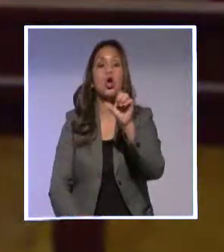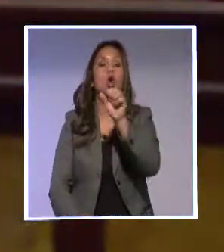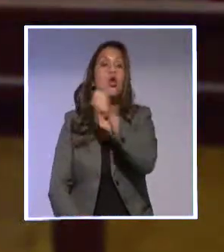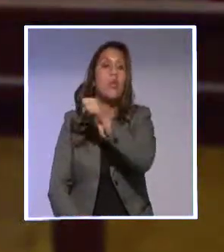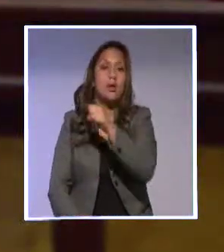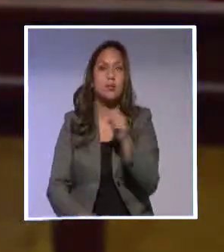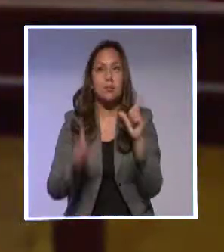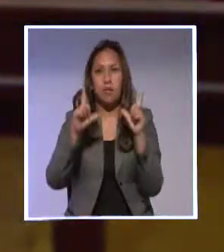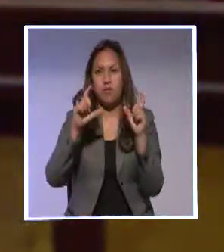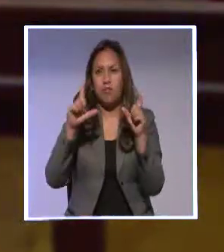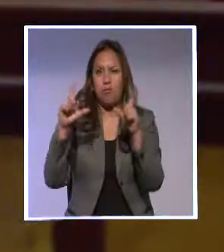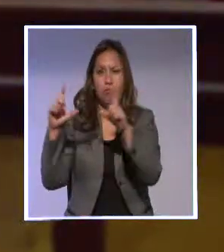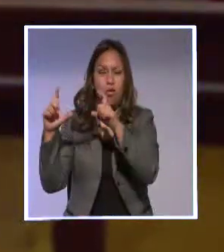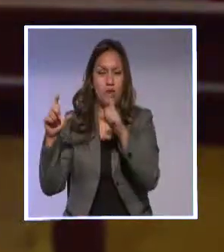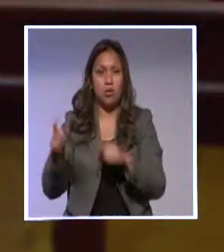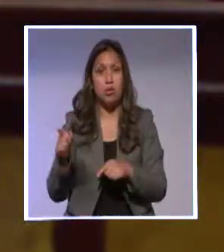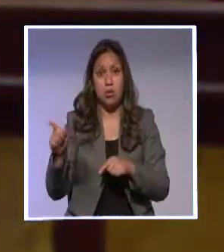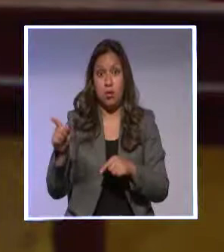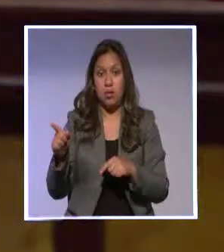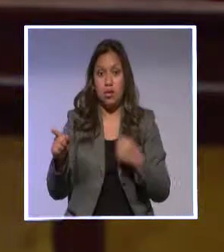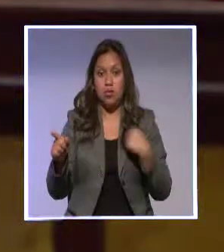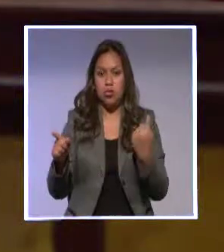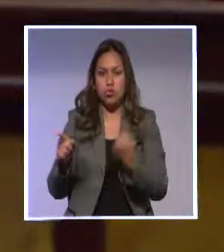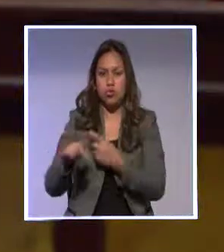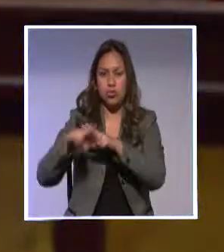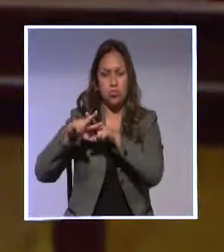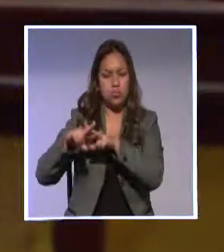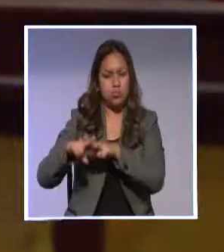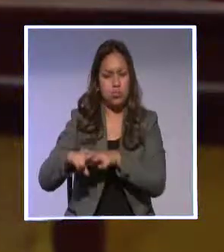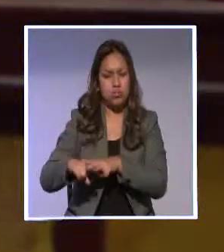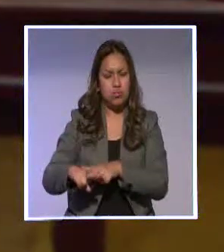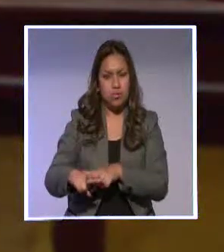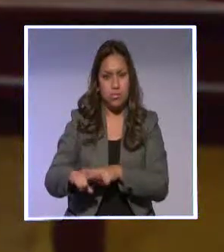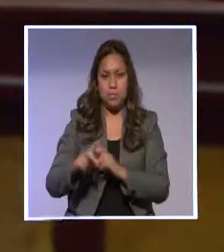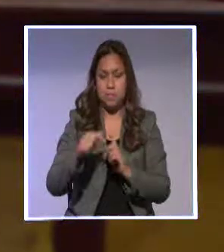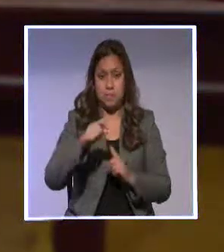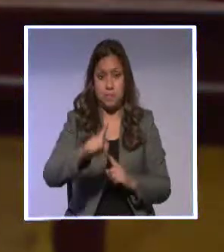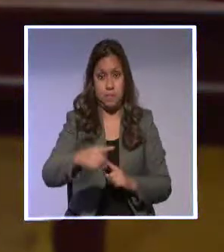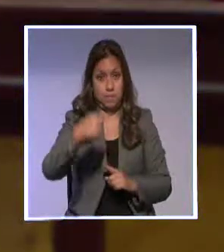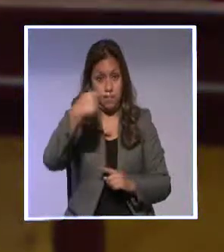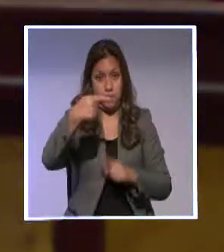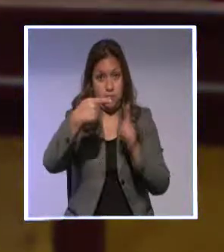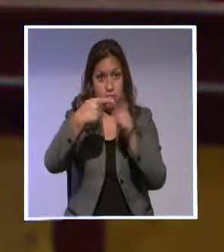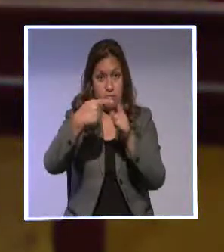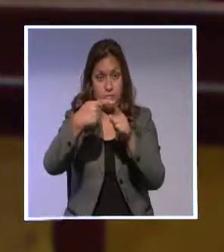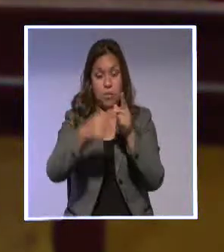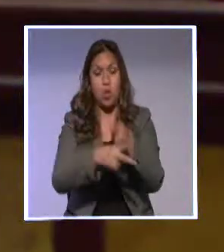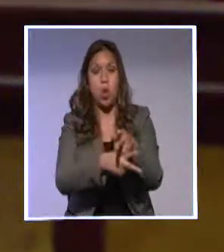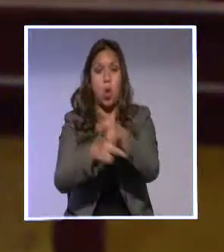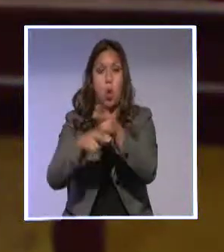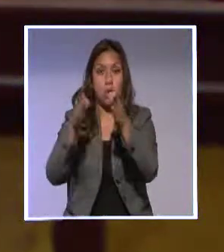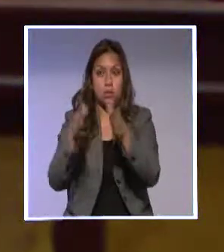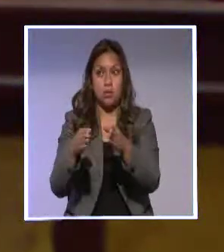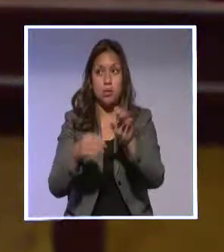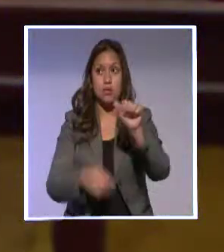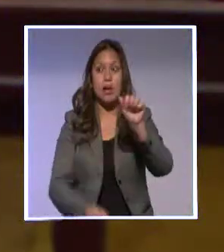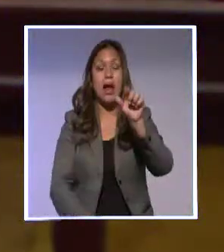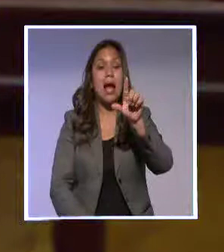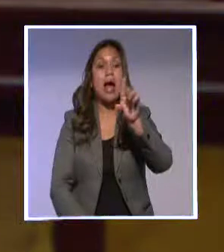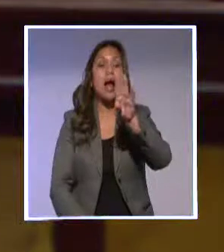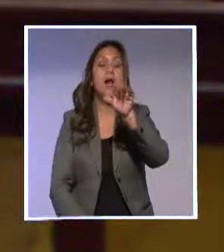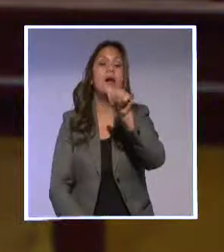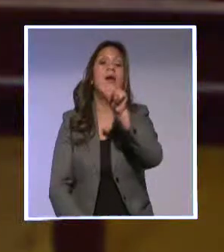las fotos respectivas nosotros hicimos el siguiente análisis primero era el concejal jorge albán